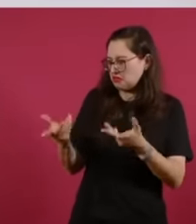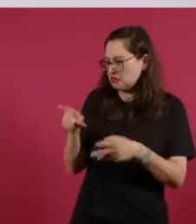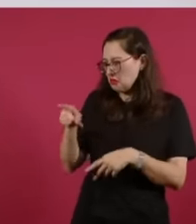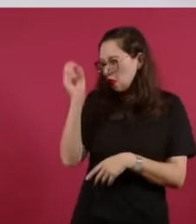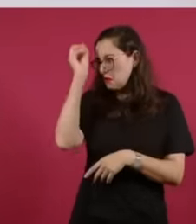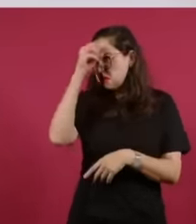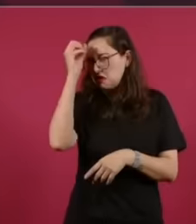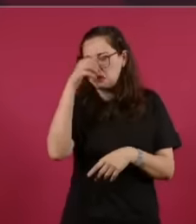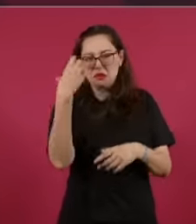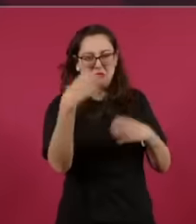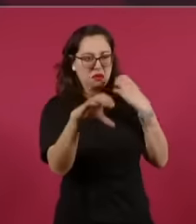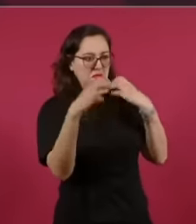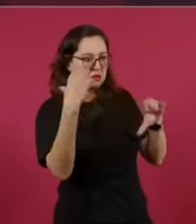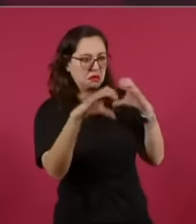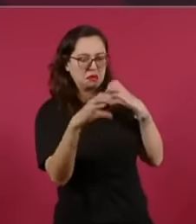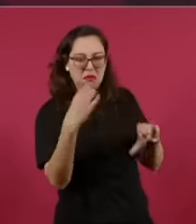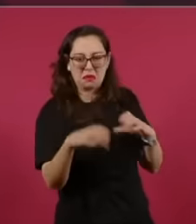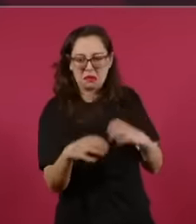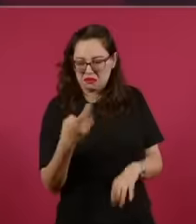Es como los que se ponen